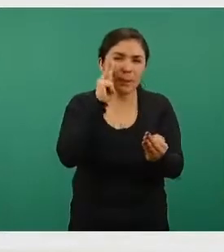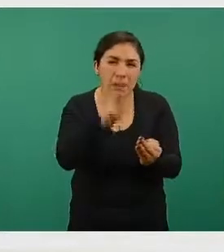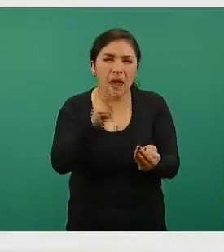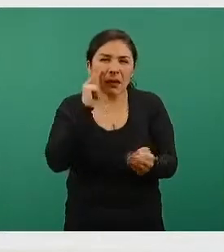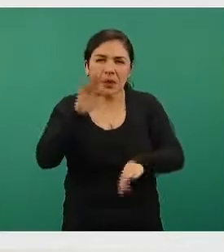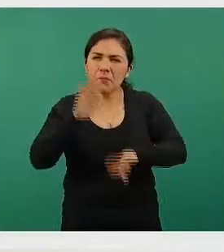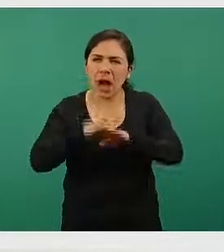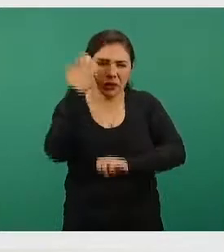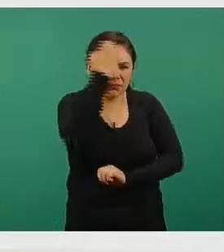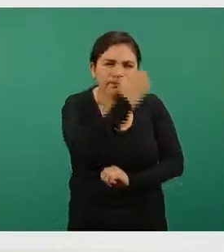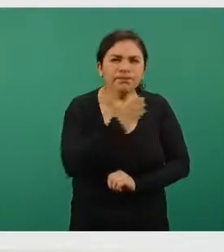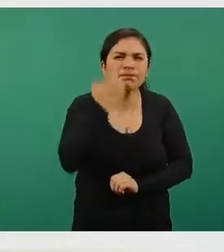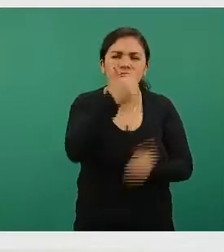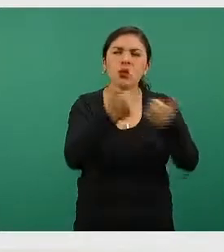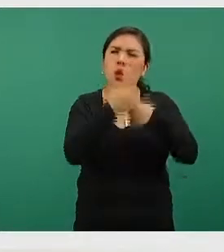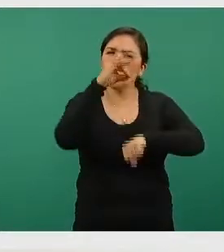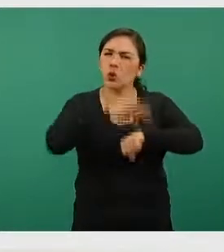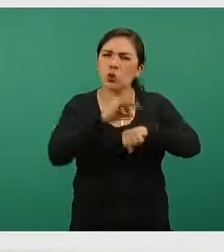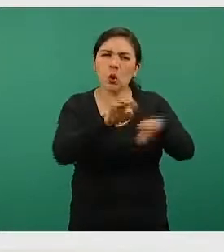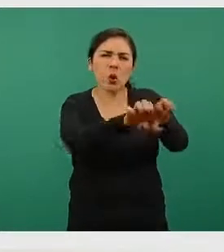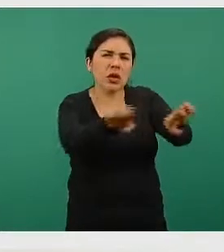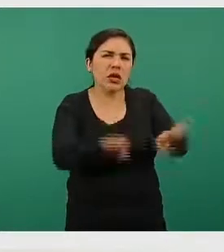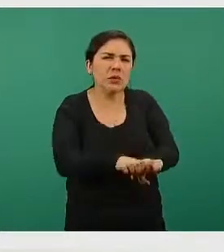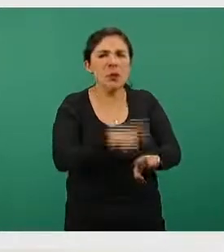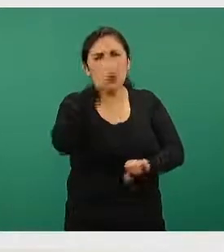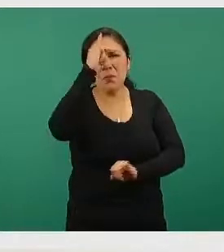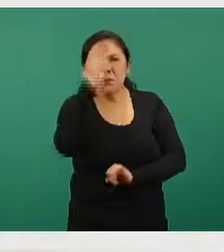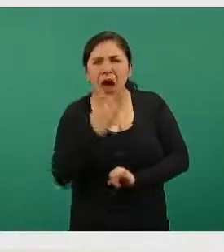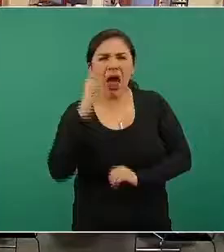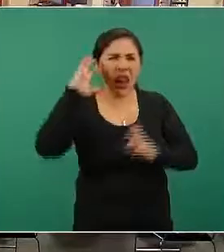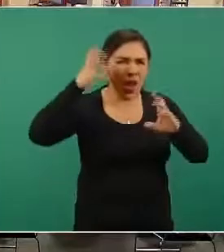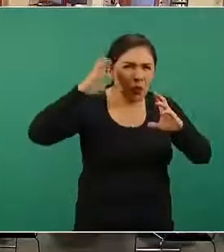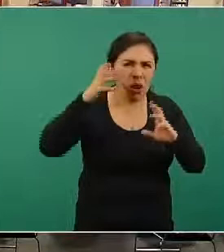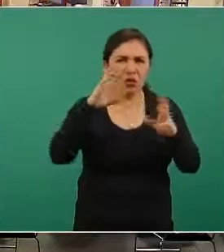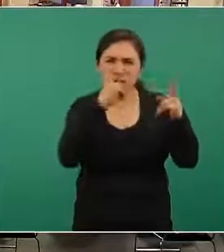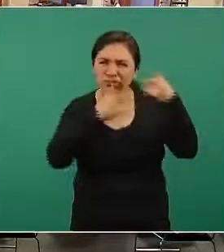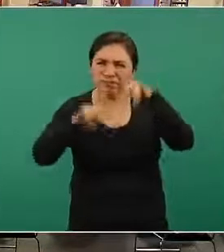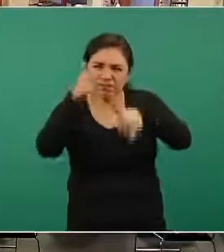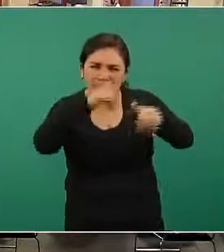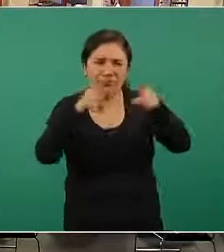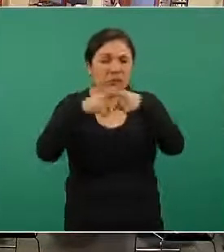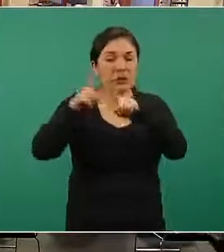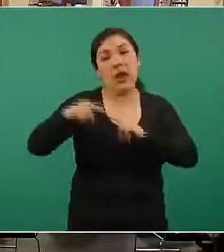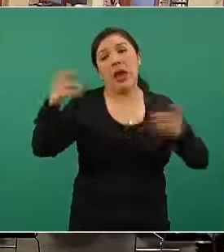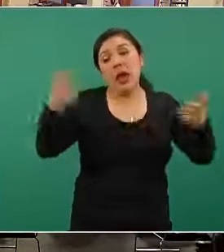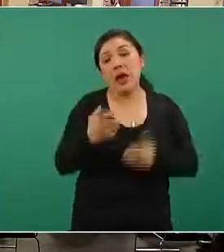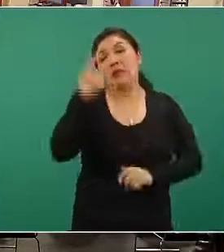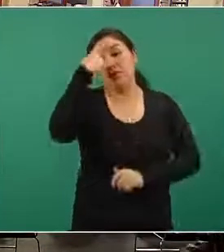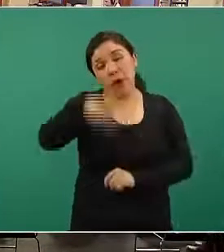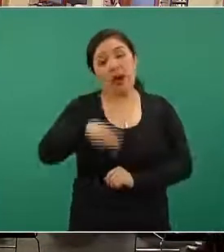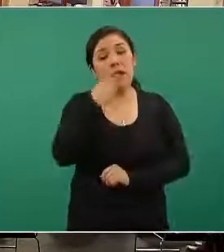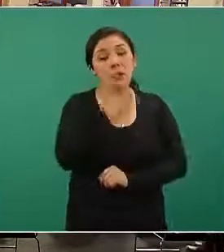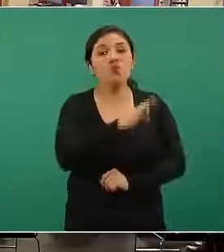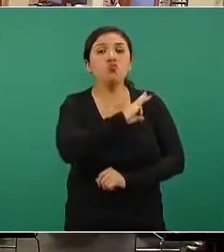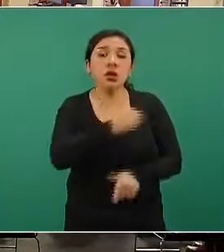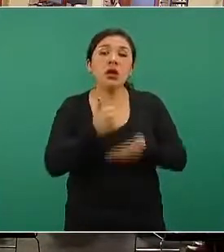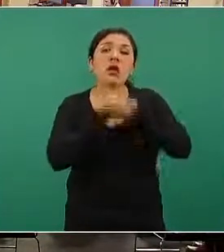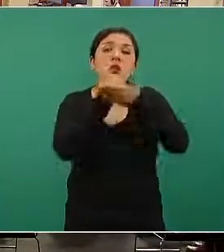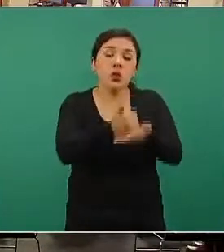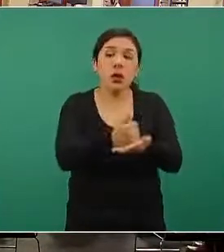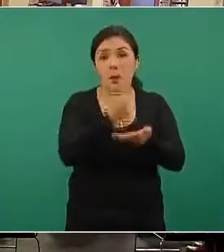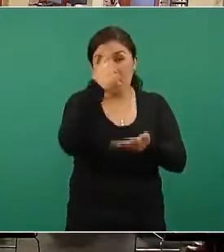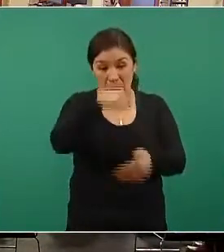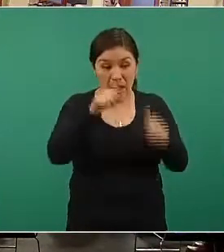estudios clínicos y de imagenología y de laboratorio que se realizan para poder a su vez también contribuir no solo